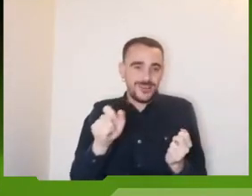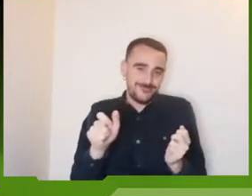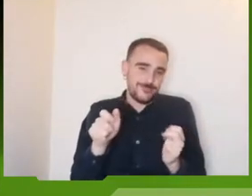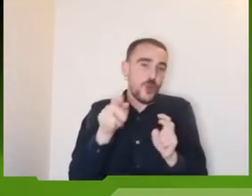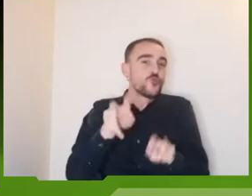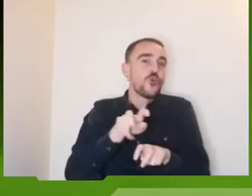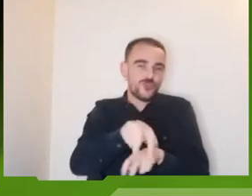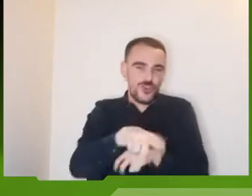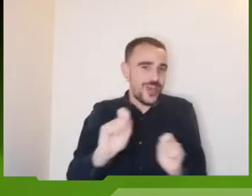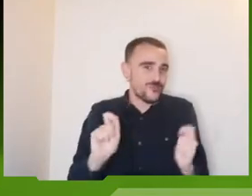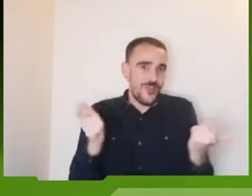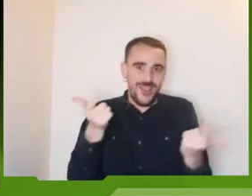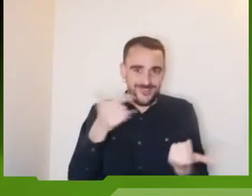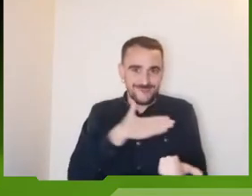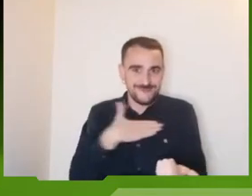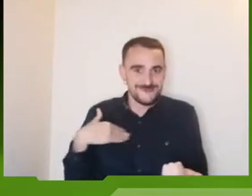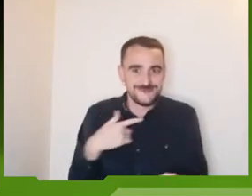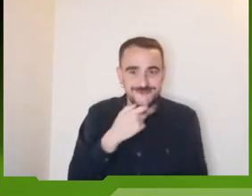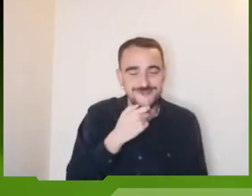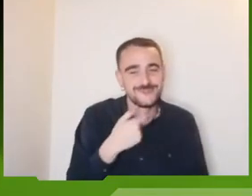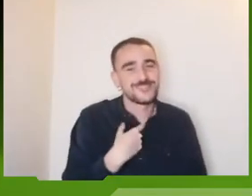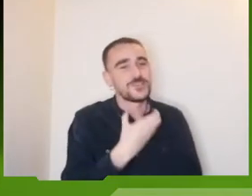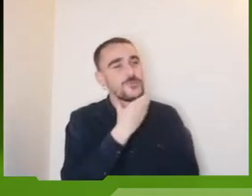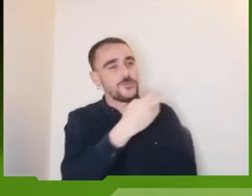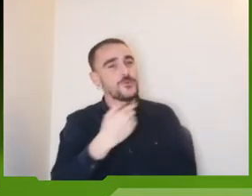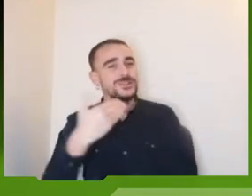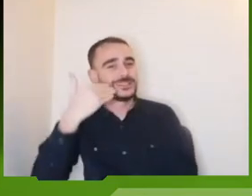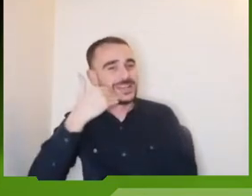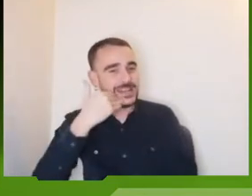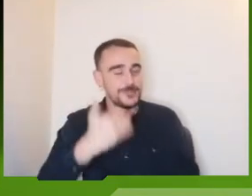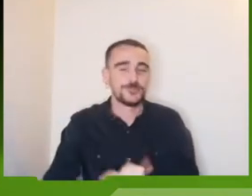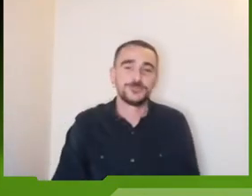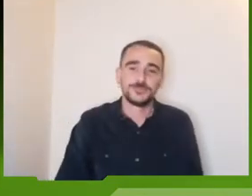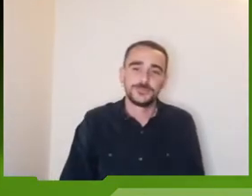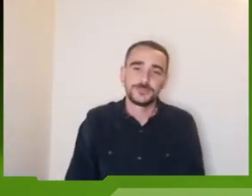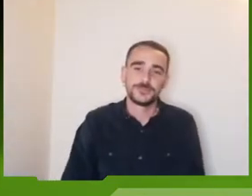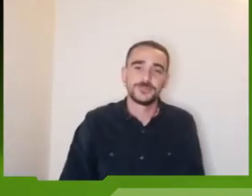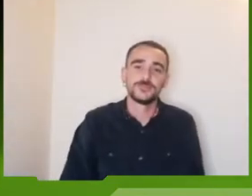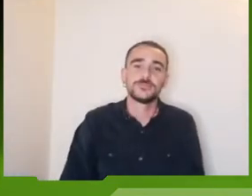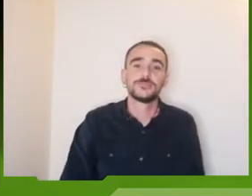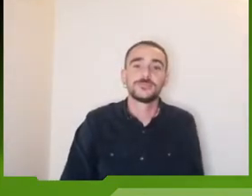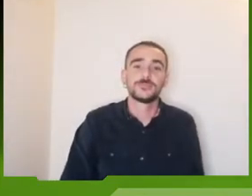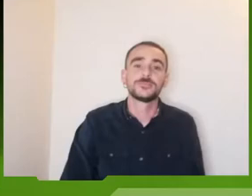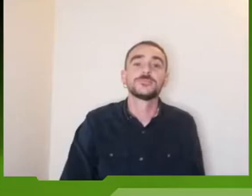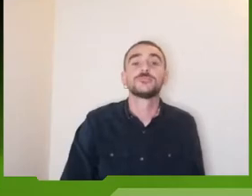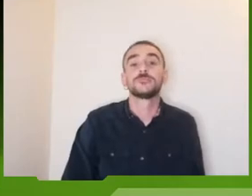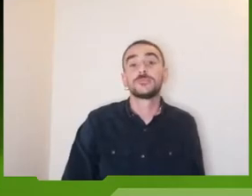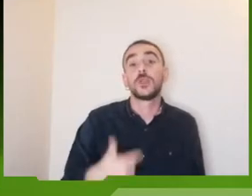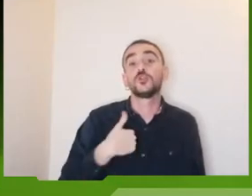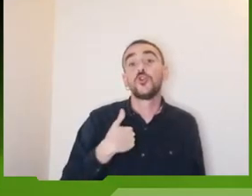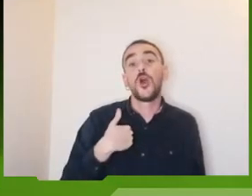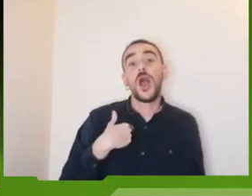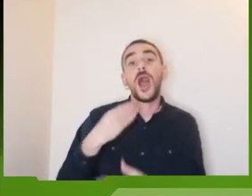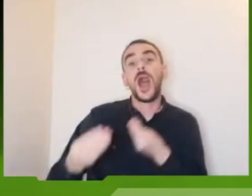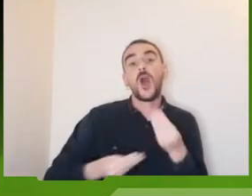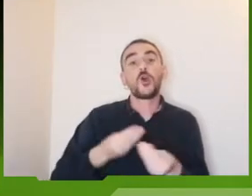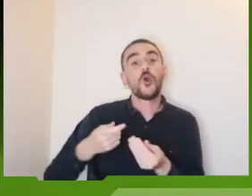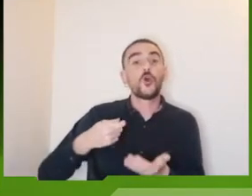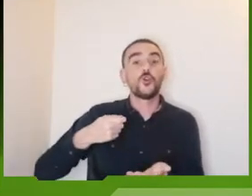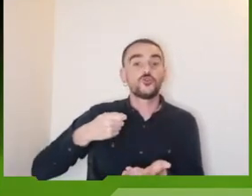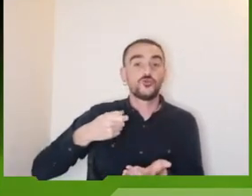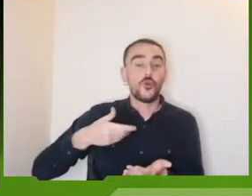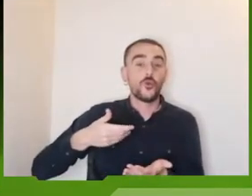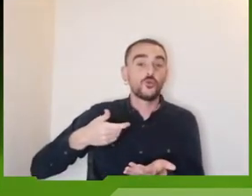A ver, vamos dando la vuelta. Y ahora lo estoy haciendo con la cuchara metálica, que